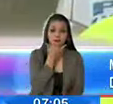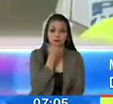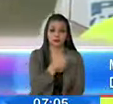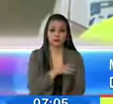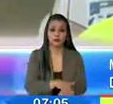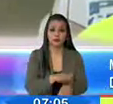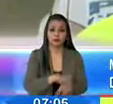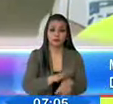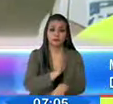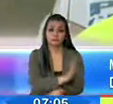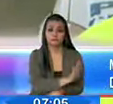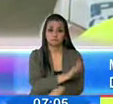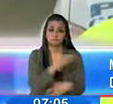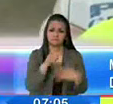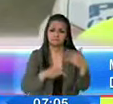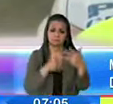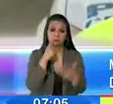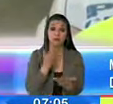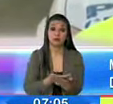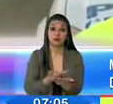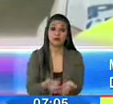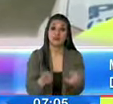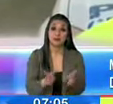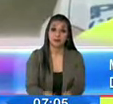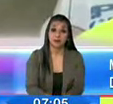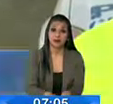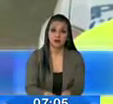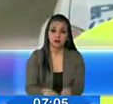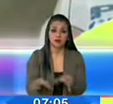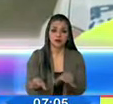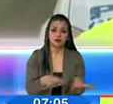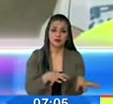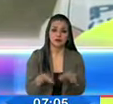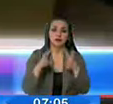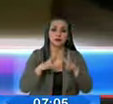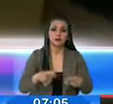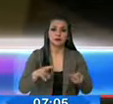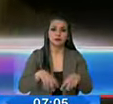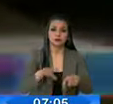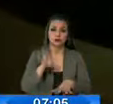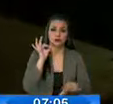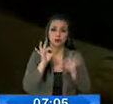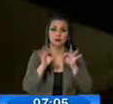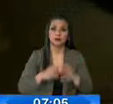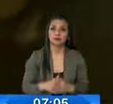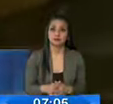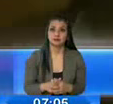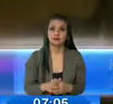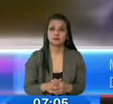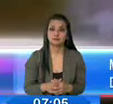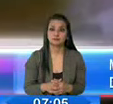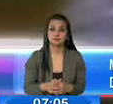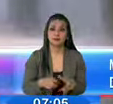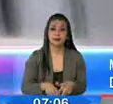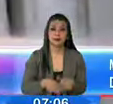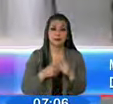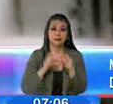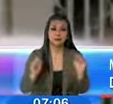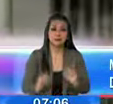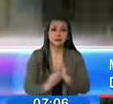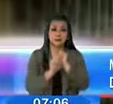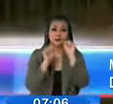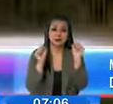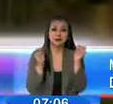Y gran cantidad de indicios vinculantes o relacionados a nuestras actividades investigativas. Seguramente cuando los gallos empezaban a cantar y los